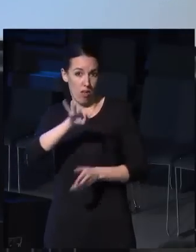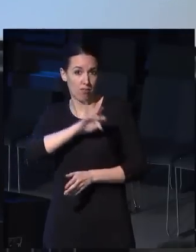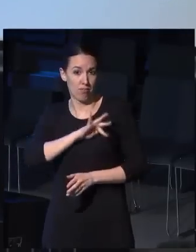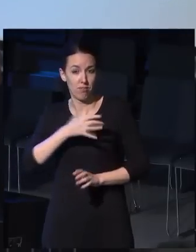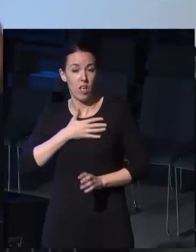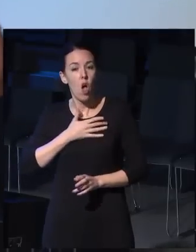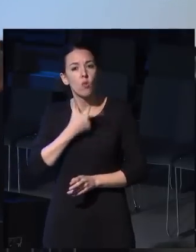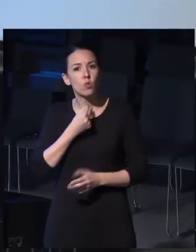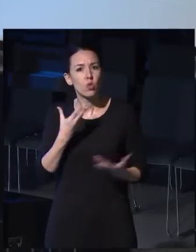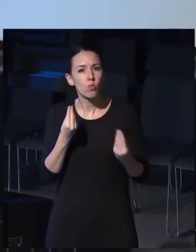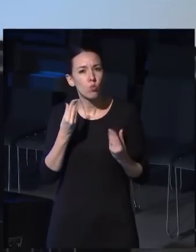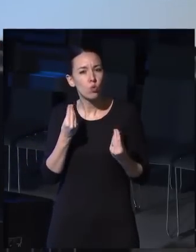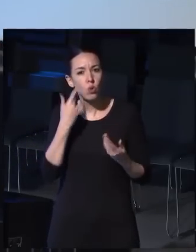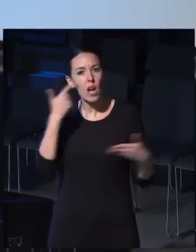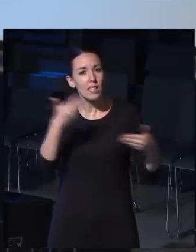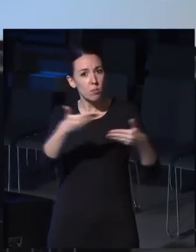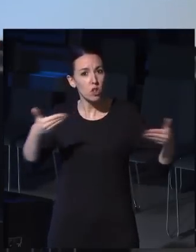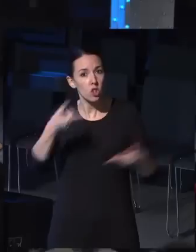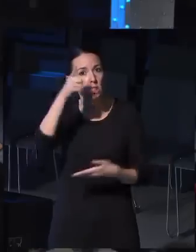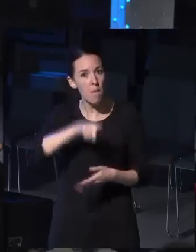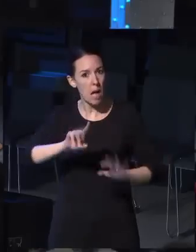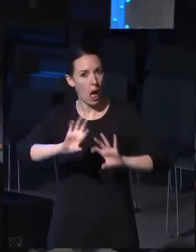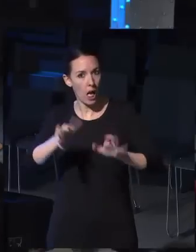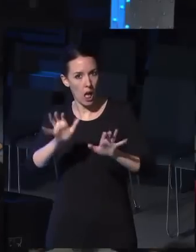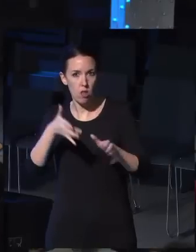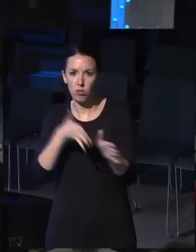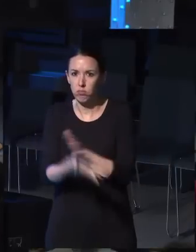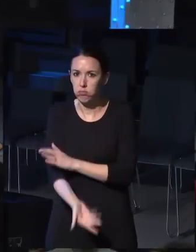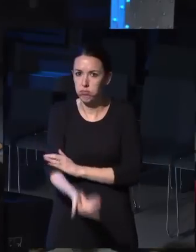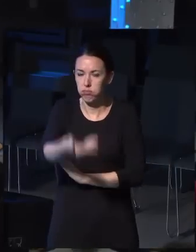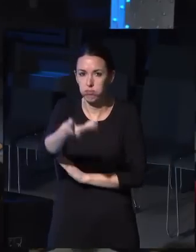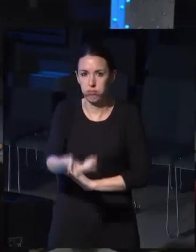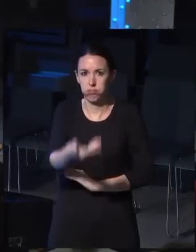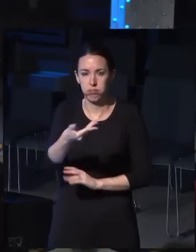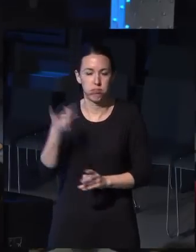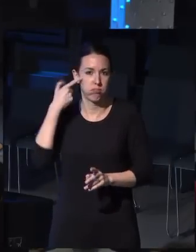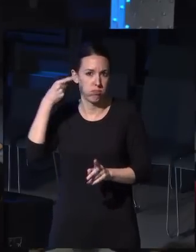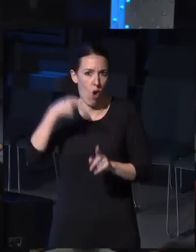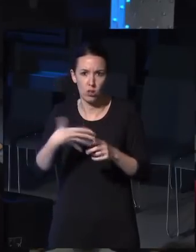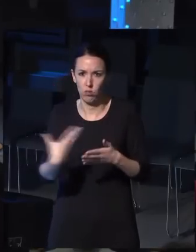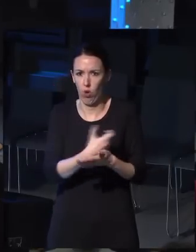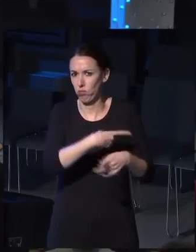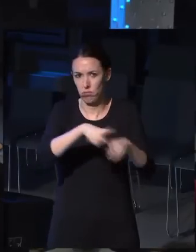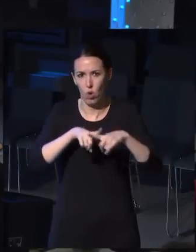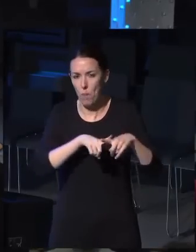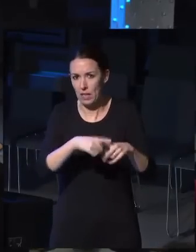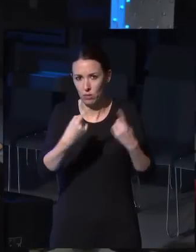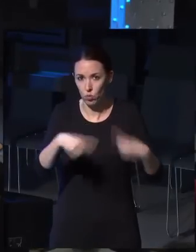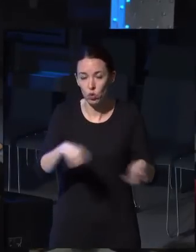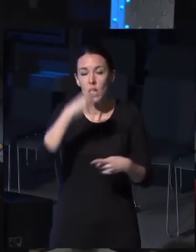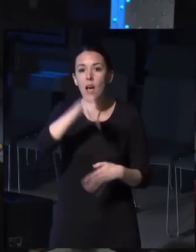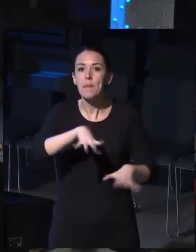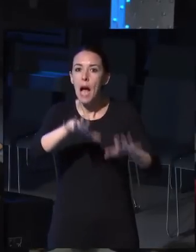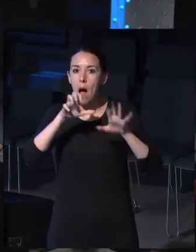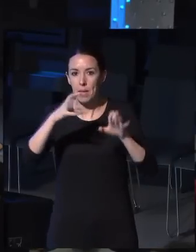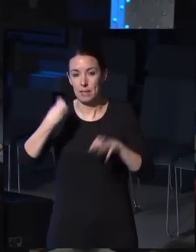me gusta mucho contemplar en esa exposición que también la radio es un elemento fundamental para compartir la música y para aprender